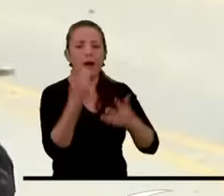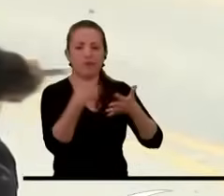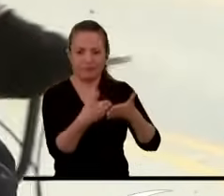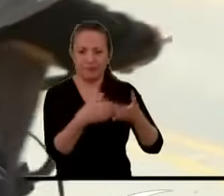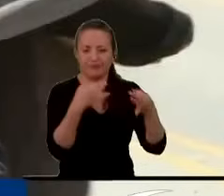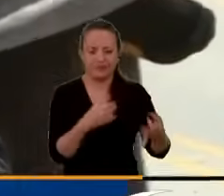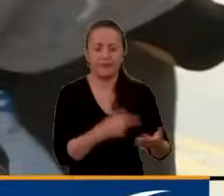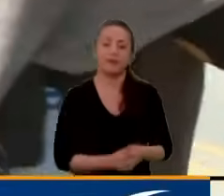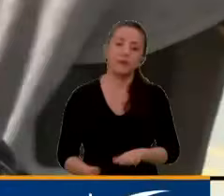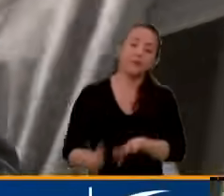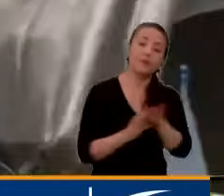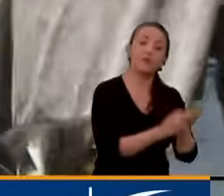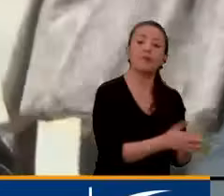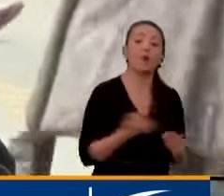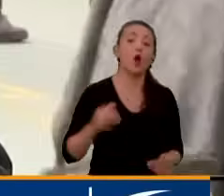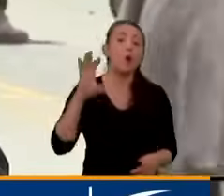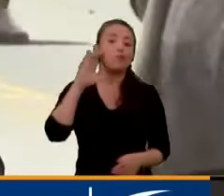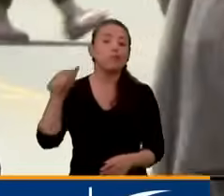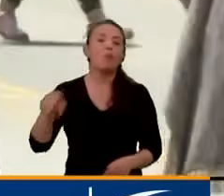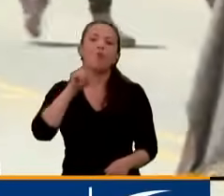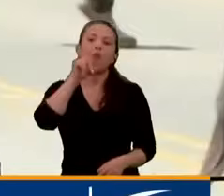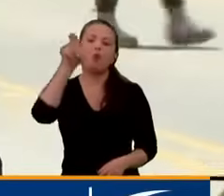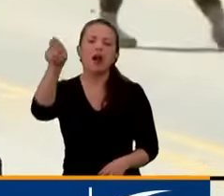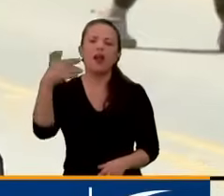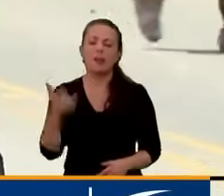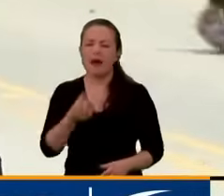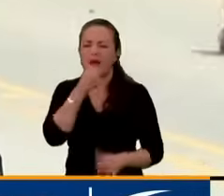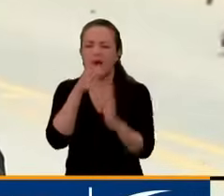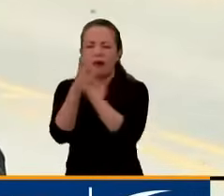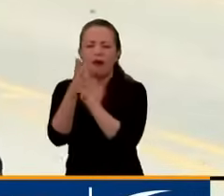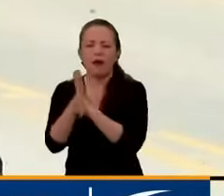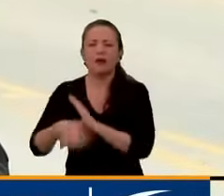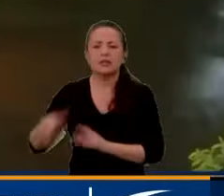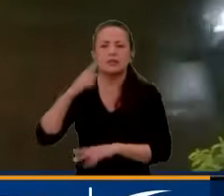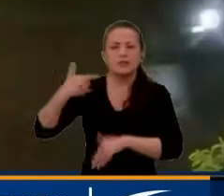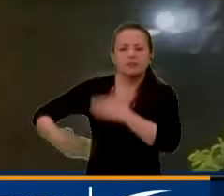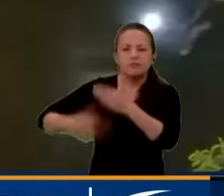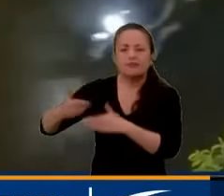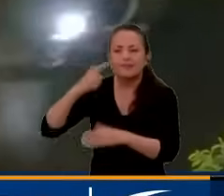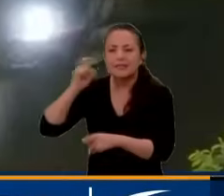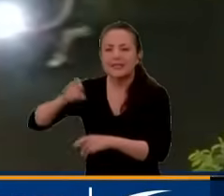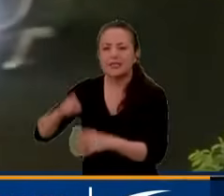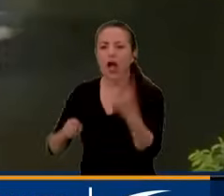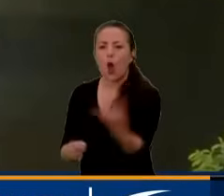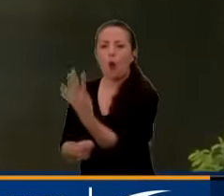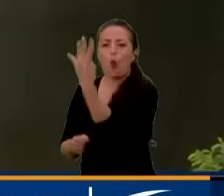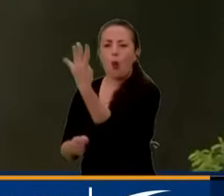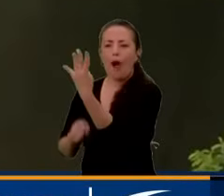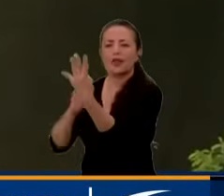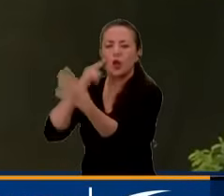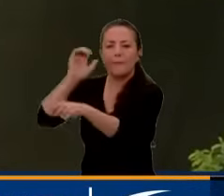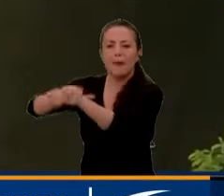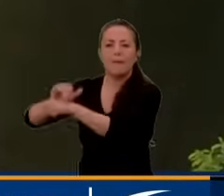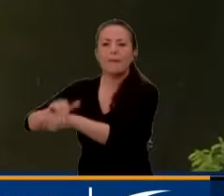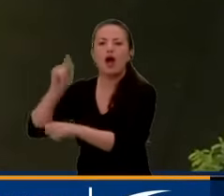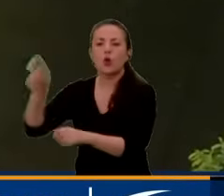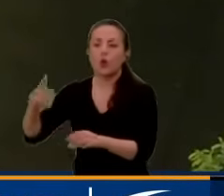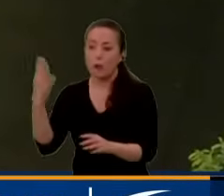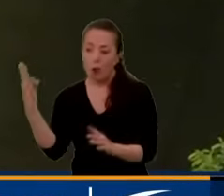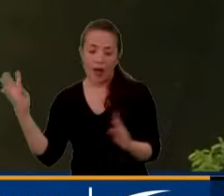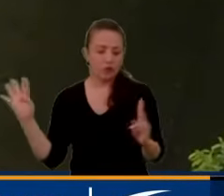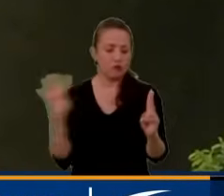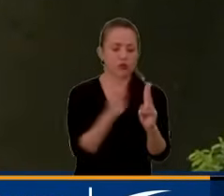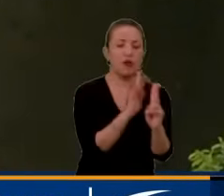A esta hora es noticia en Bucaramanga la búsqueda que adelantan las autoridades para dar con el paradero de 4 hombres que asaltaron a 2 mujeres que se movilizaban